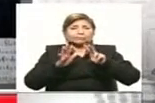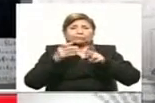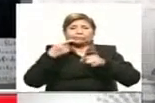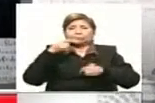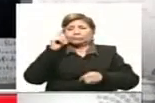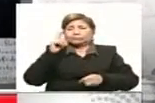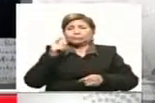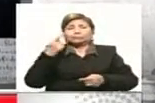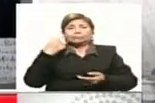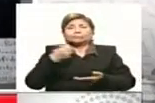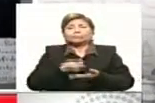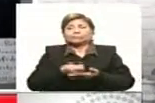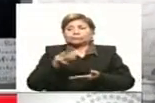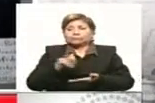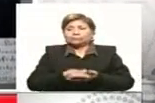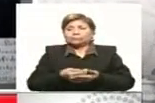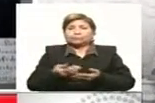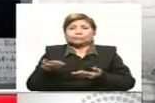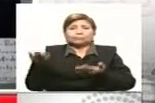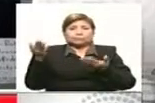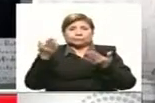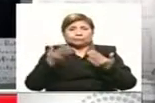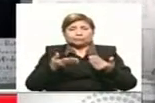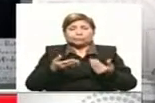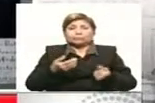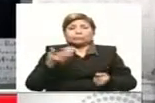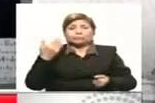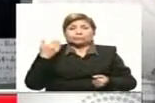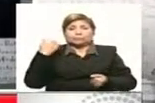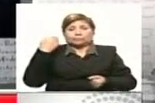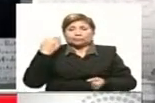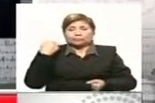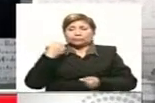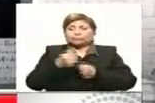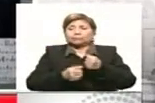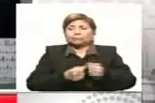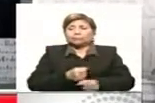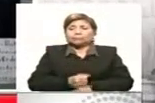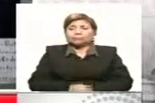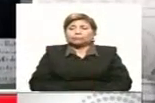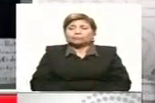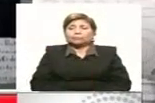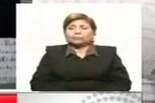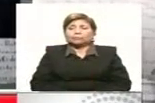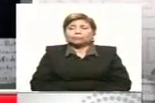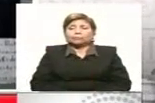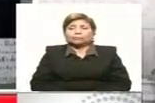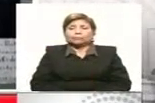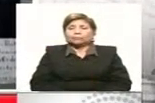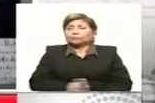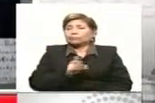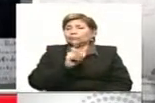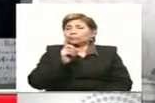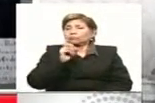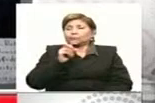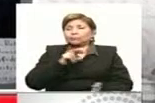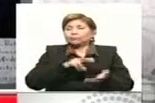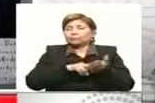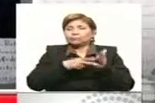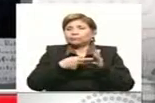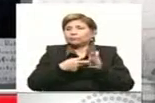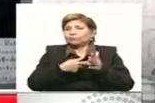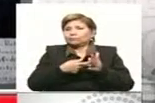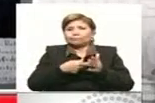millones, comparativamente con los 5 mil que se ejecutaron el año pasado. Pero esto no significa que no tenemos